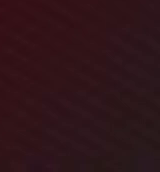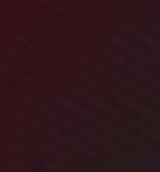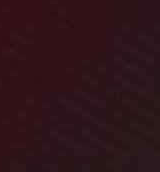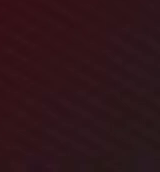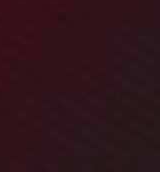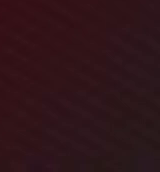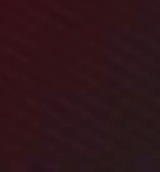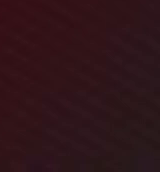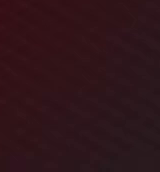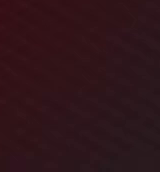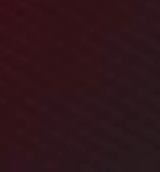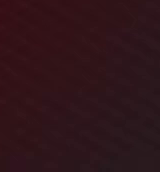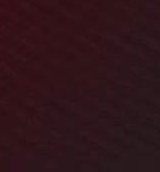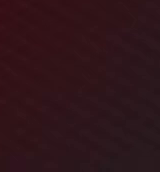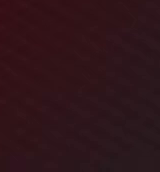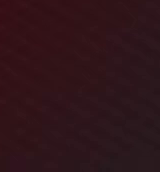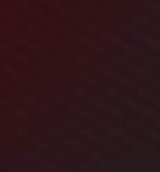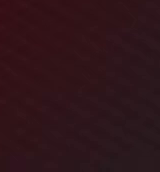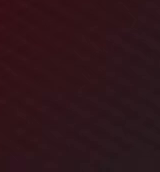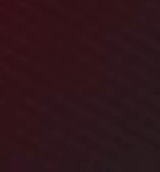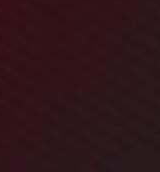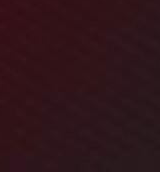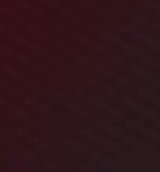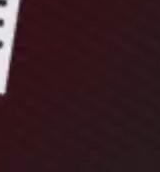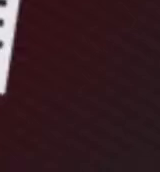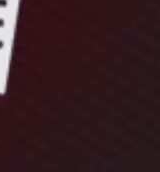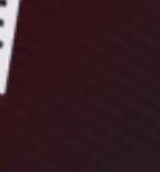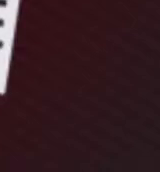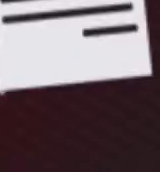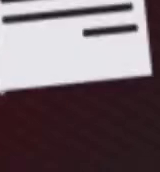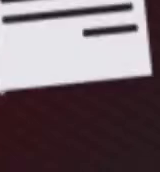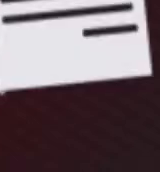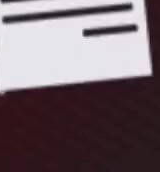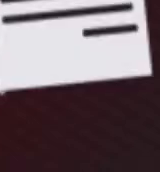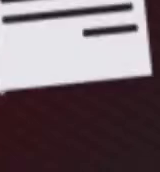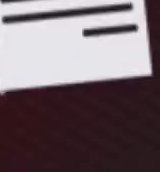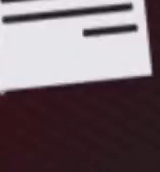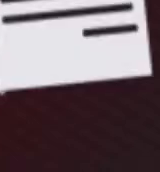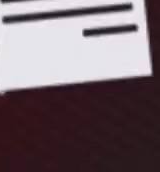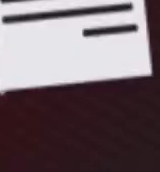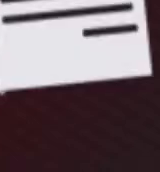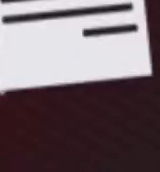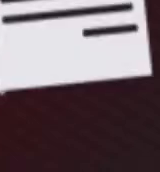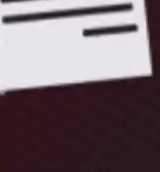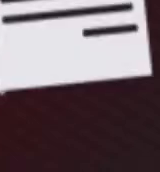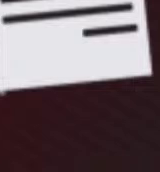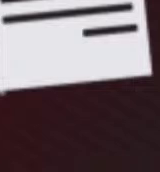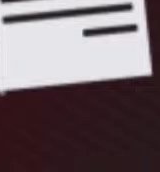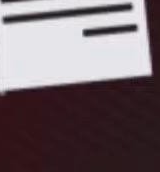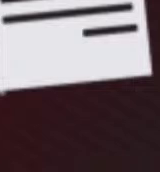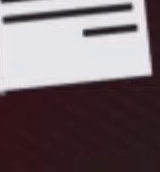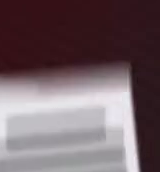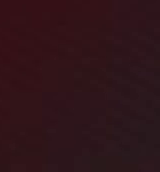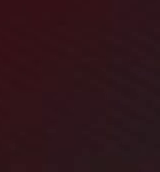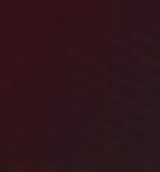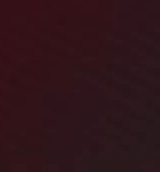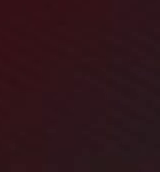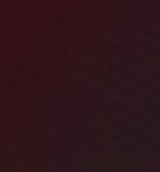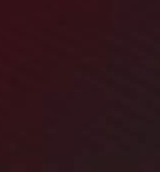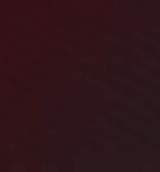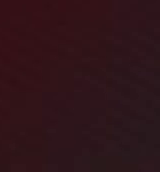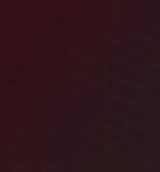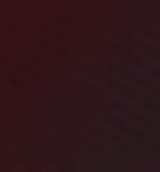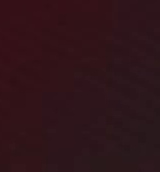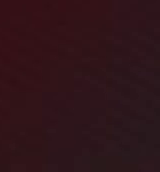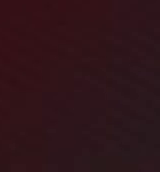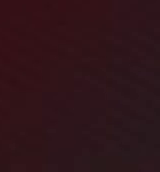la persona que se encuentre almacenada o registrada en archivos, bancos de datos o registros de entidades públicas o de instituciones